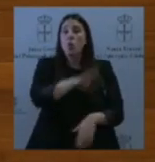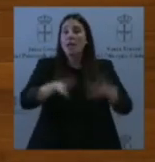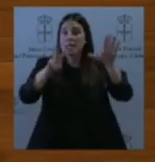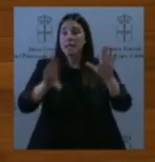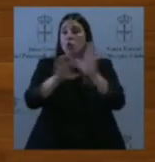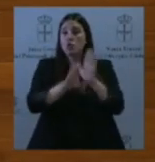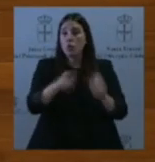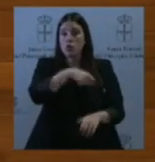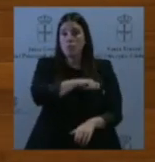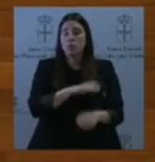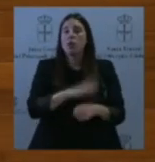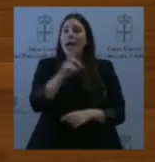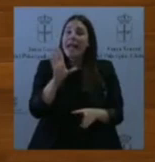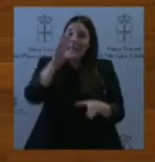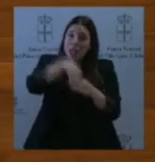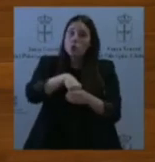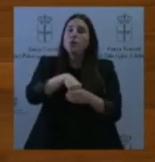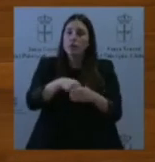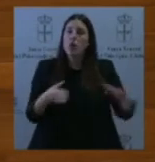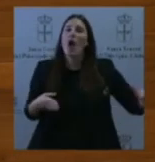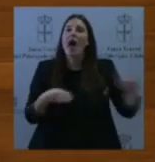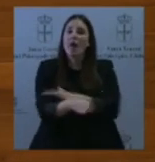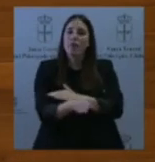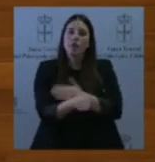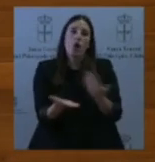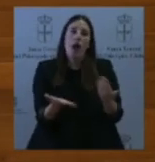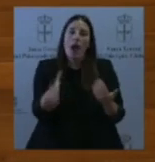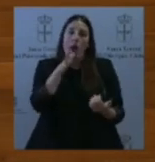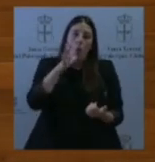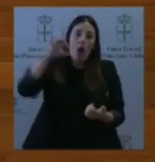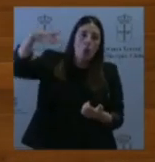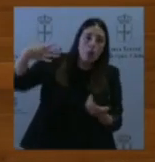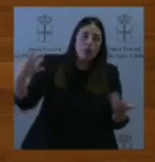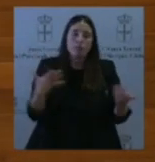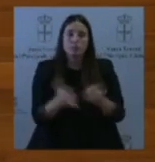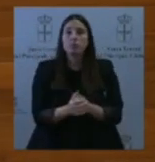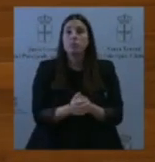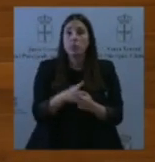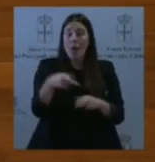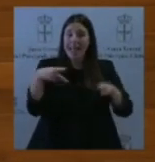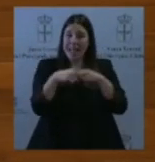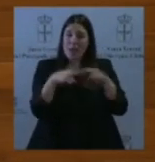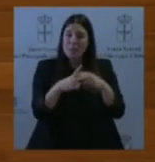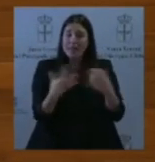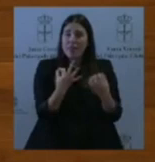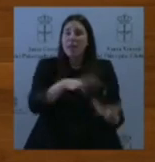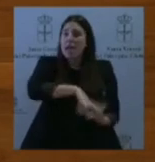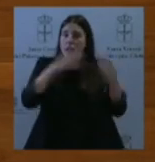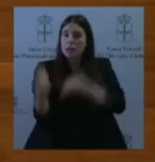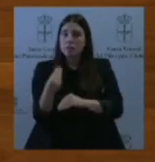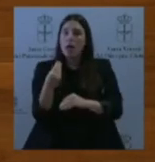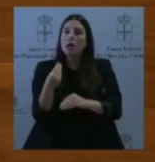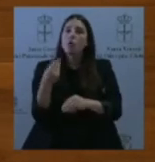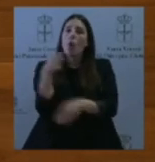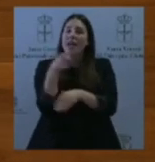el acceso a los suministros básicos. Hay que adoptar mecanismos que garanticen el cumplimiento de las obligaciones internacionales en materia de derecho a la